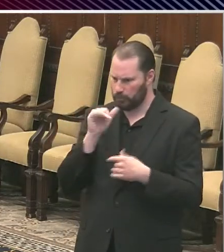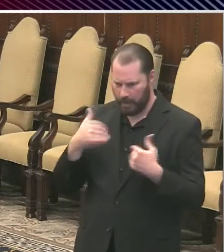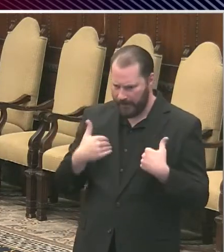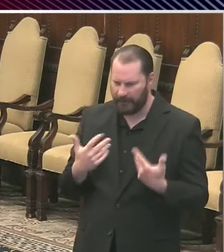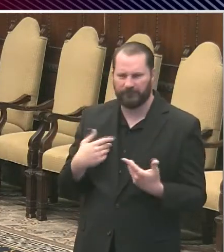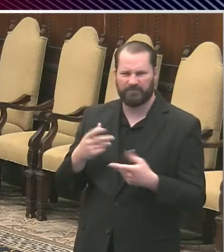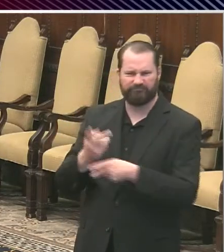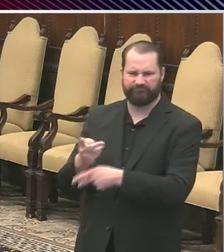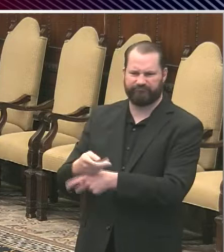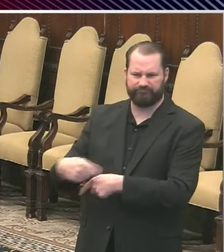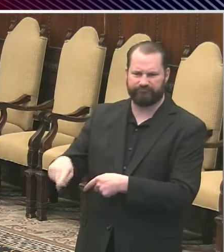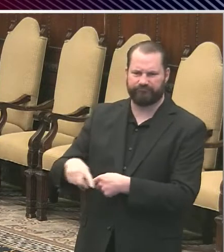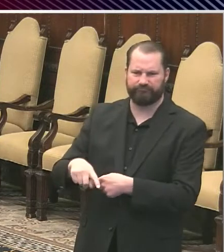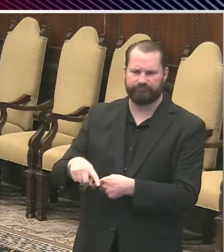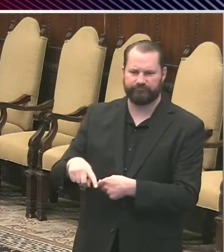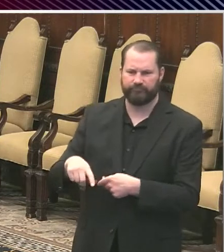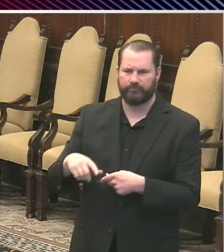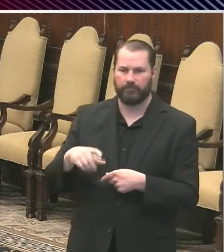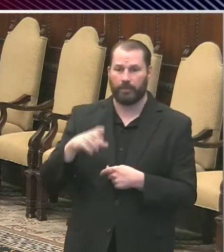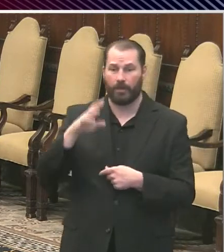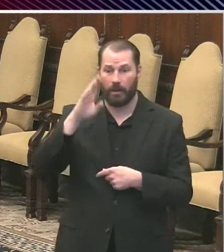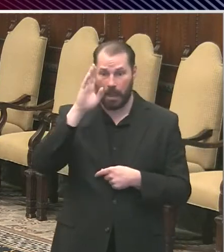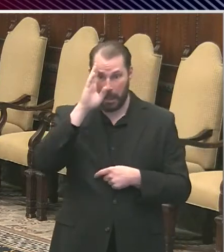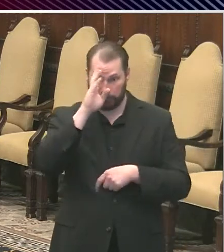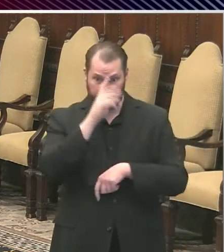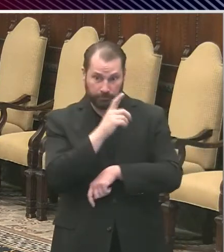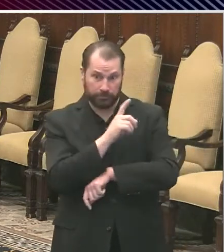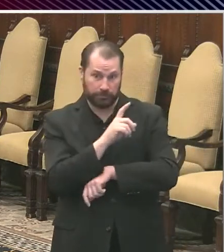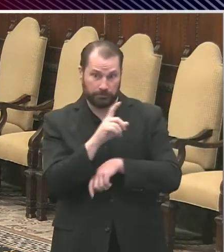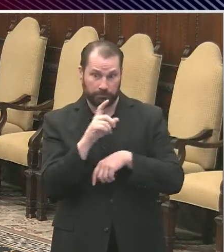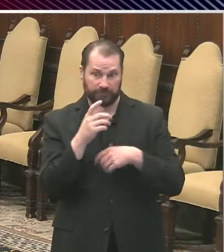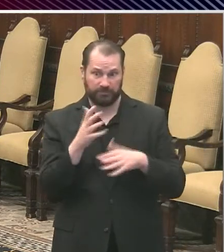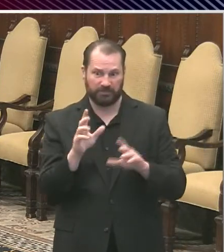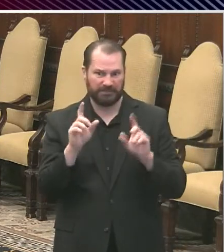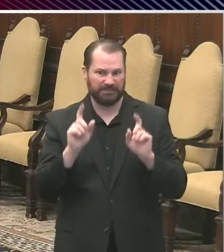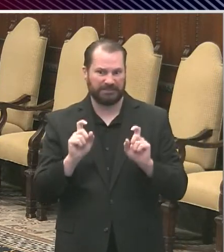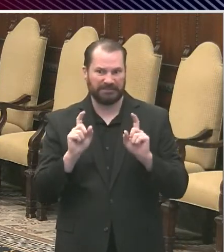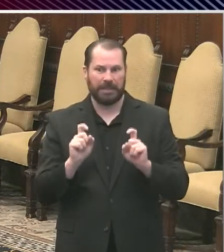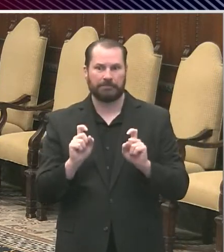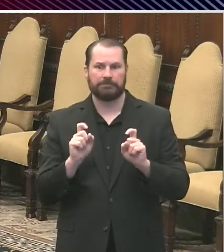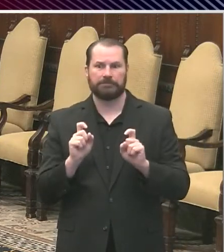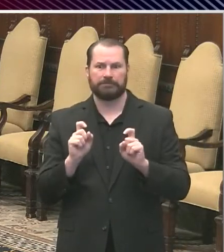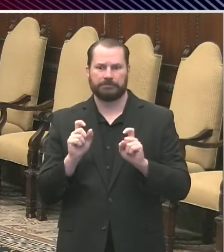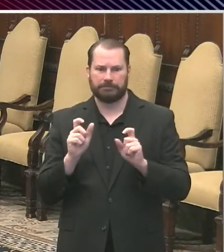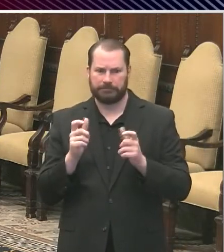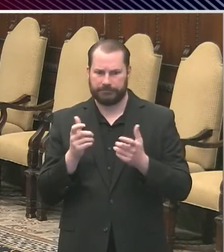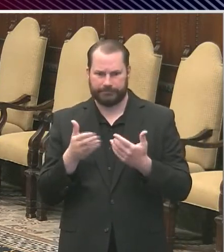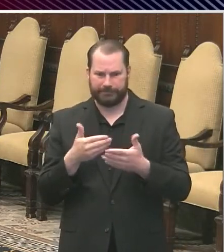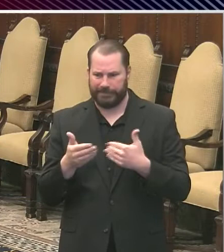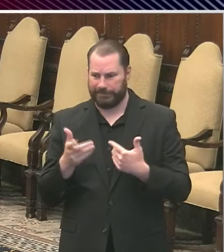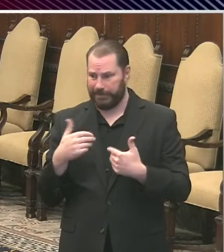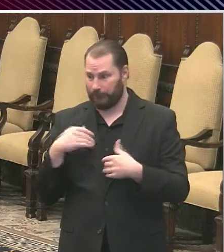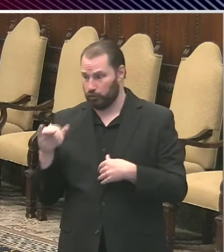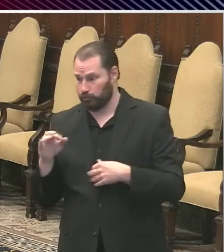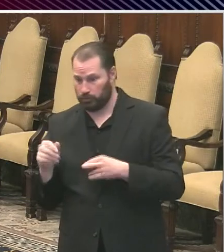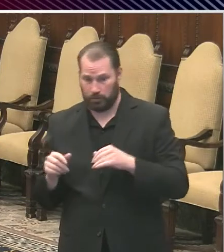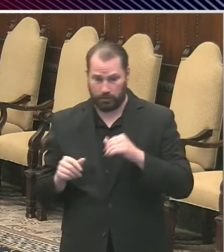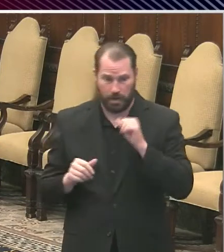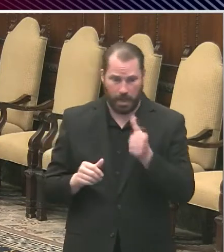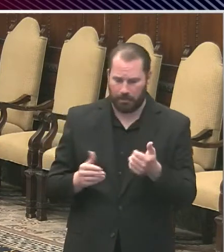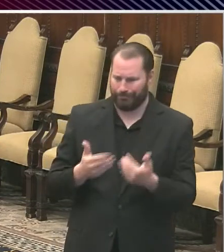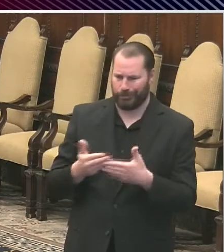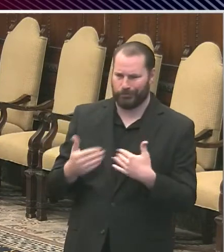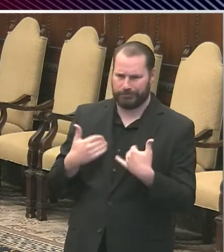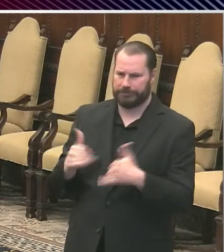hospitals, they'll test everybody regardless of whether they have health insurance, and they don't check for documentation status. La respuesta es la